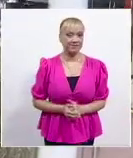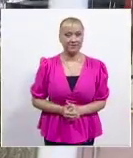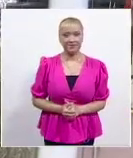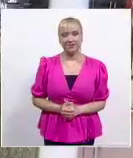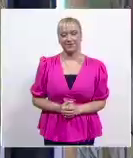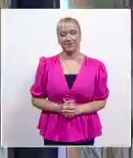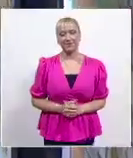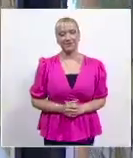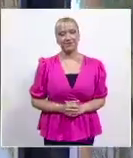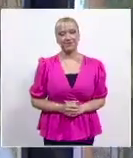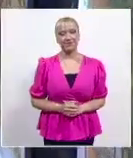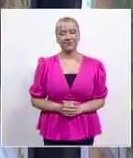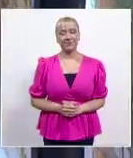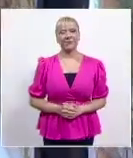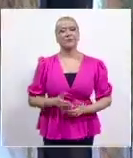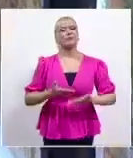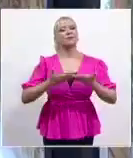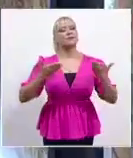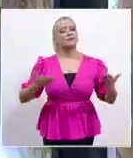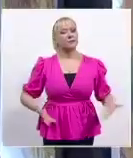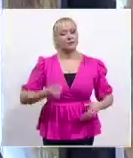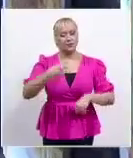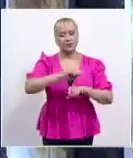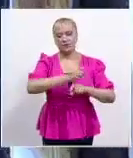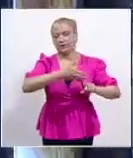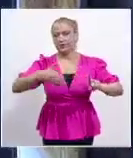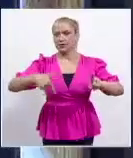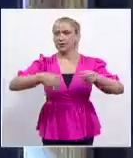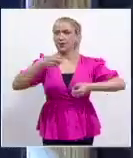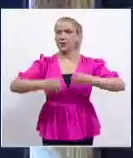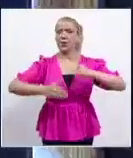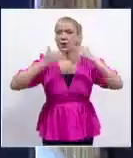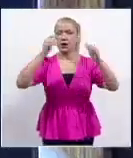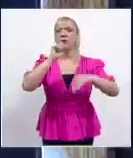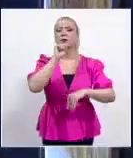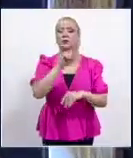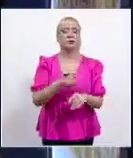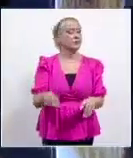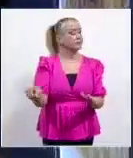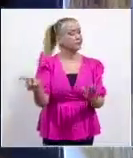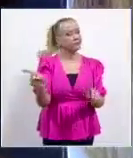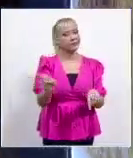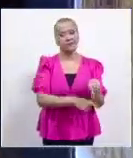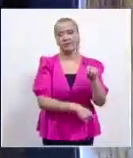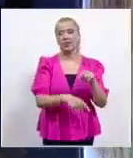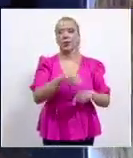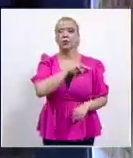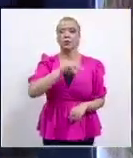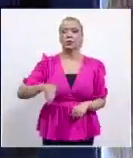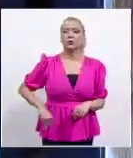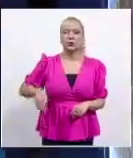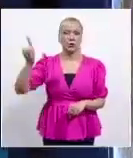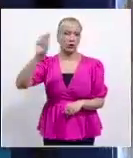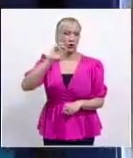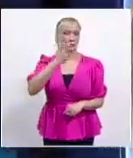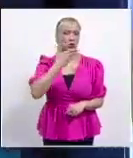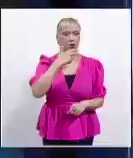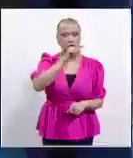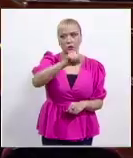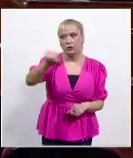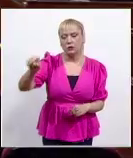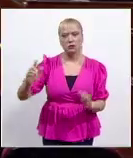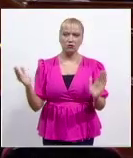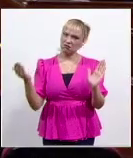Peña. Esta semana, el Pleno de la Corte también invalidó que en municipios de Chihuahua se dispusiera como